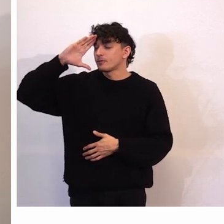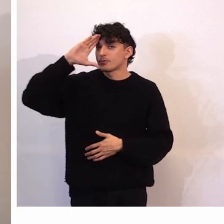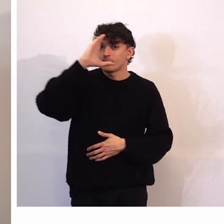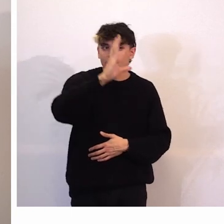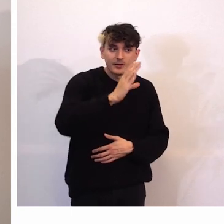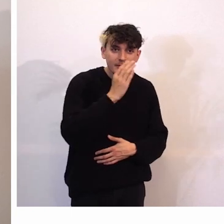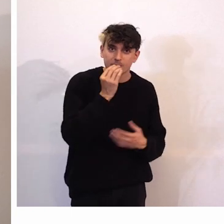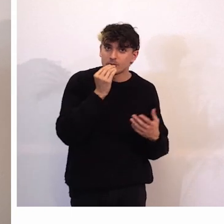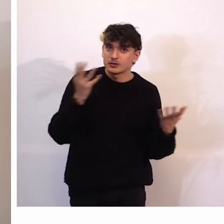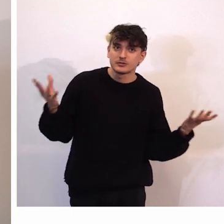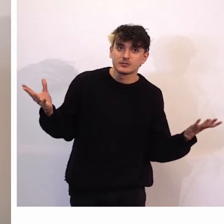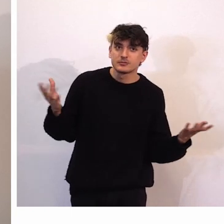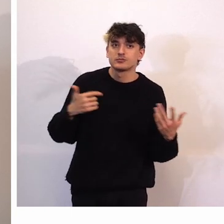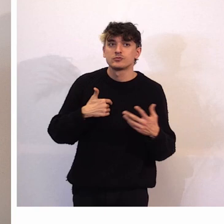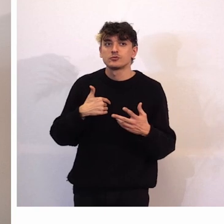muy buenas.